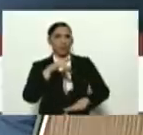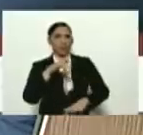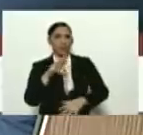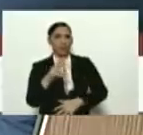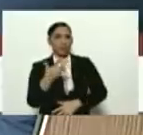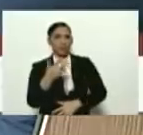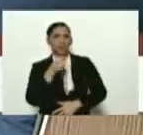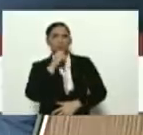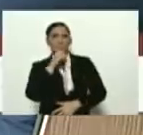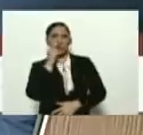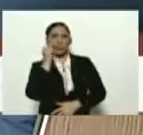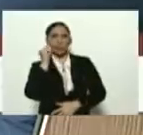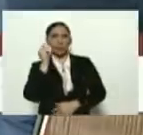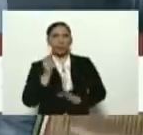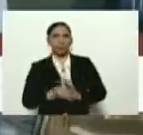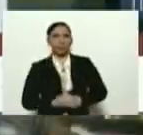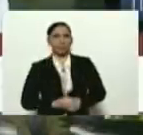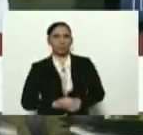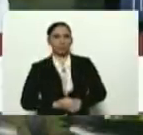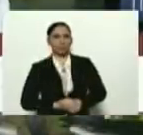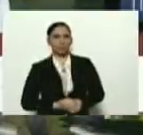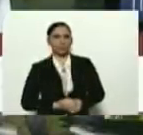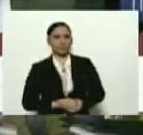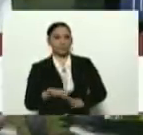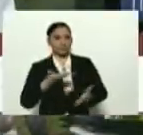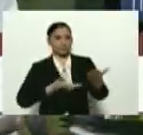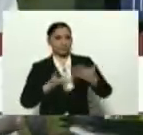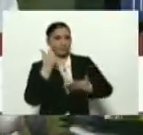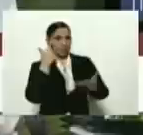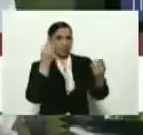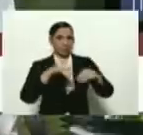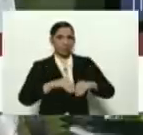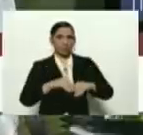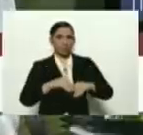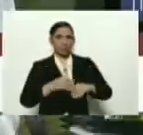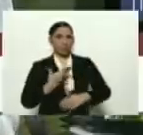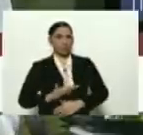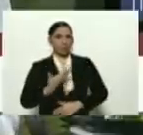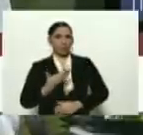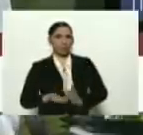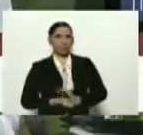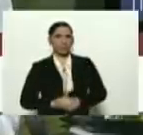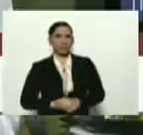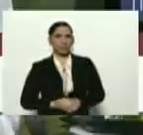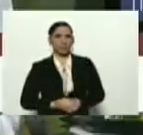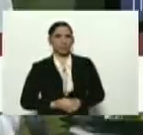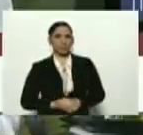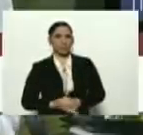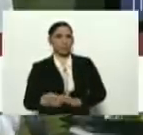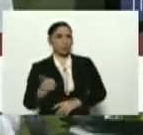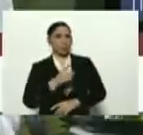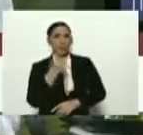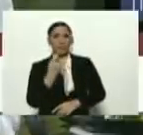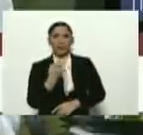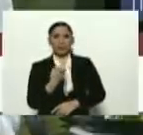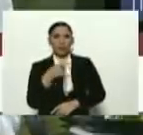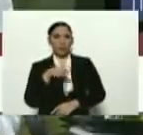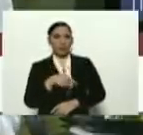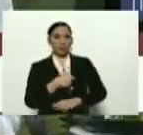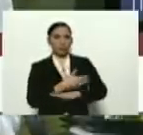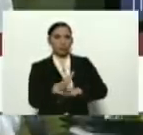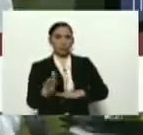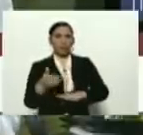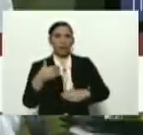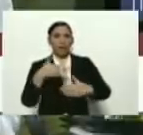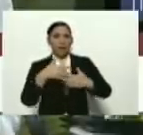tercera edad. La solidaridad es indispensable y no ha faltado en estos años,